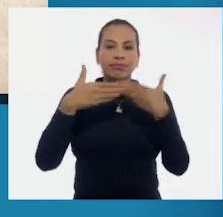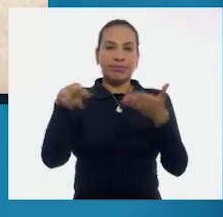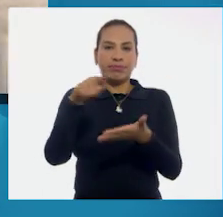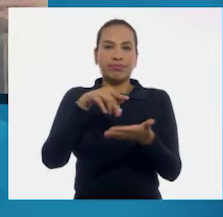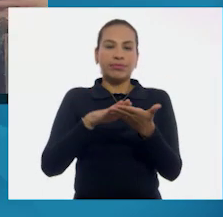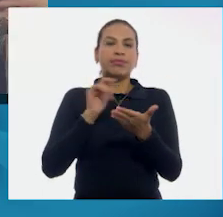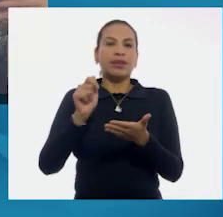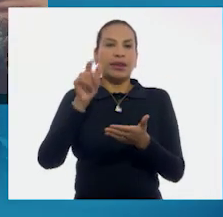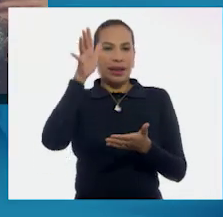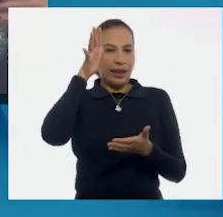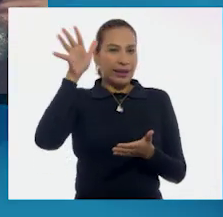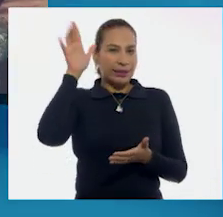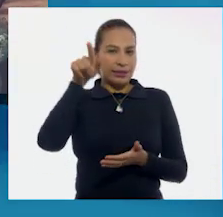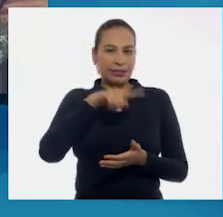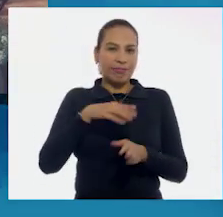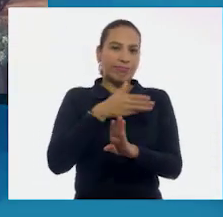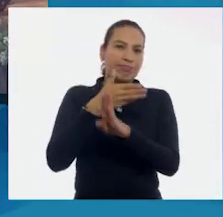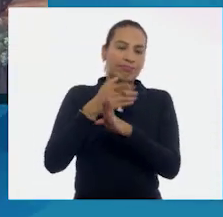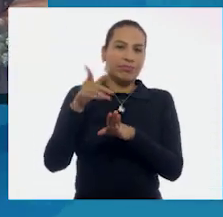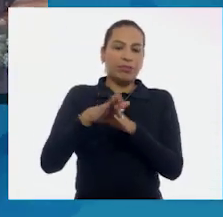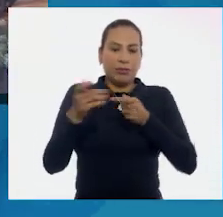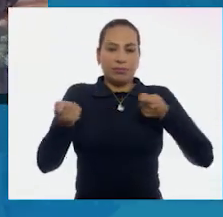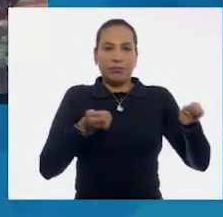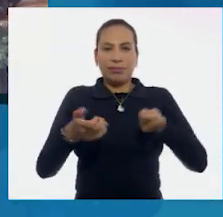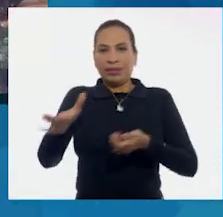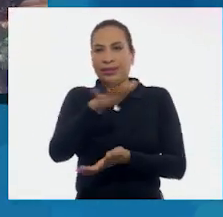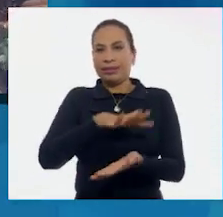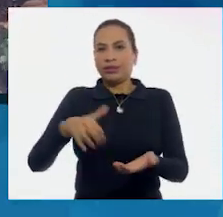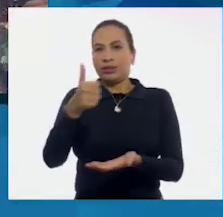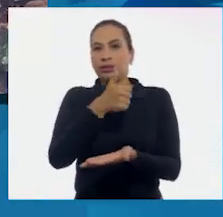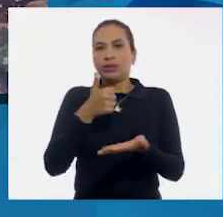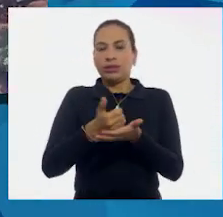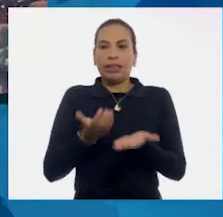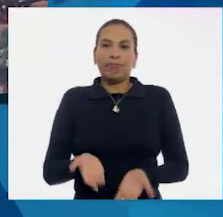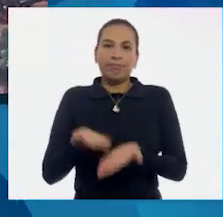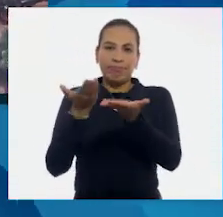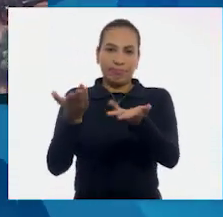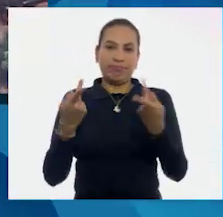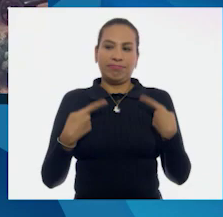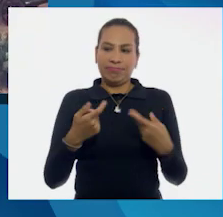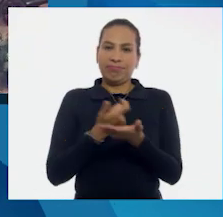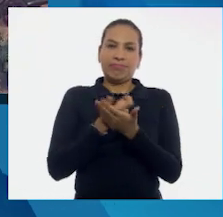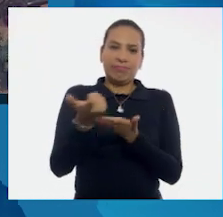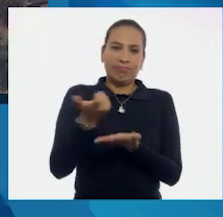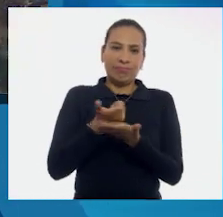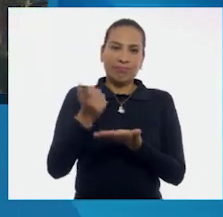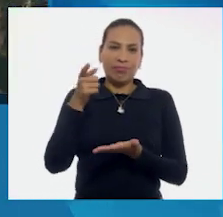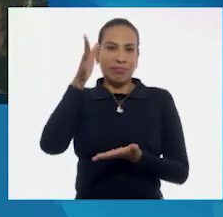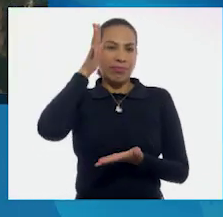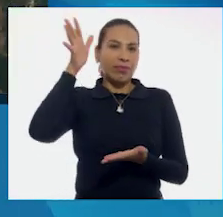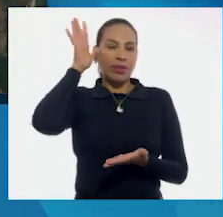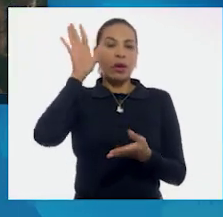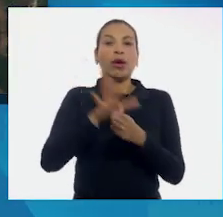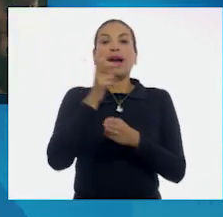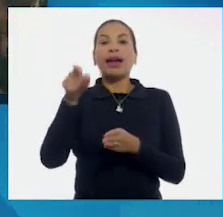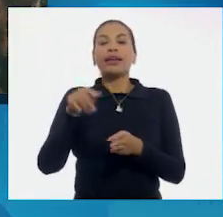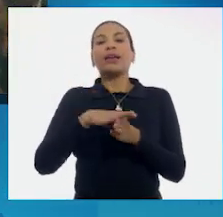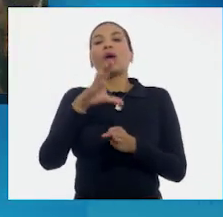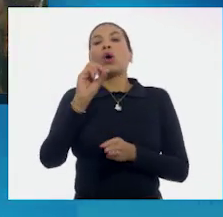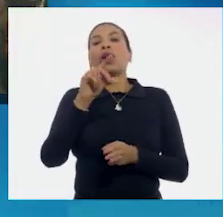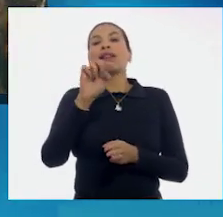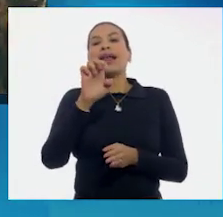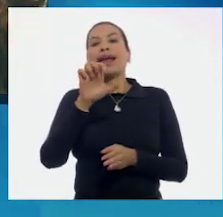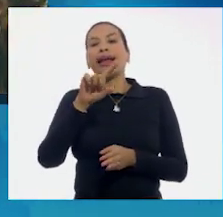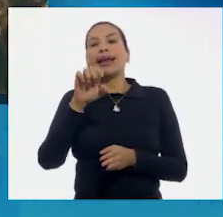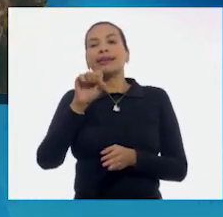mexicas, debido al dominio que ejercían sobre la ciudad y el tributo que debían pagarles. Ahí, Cortés realizó